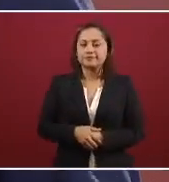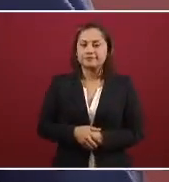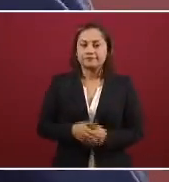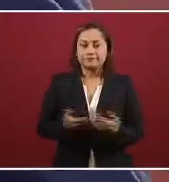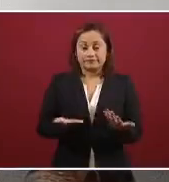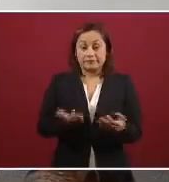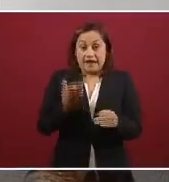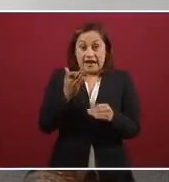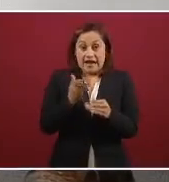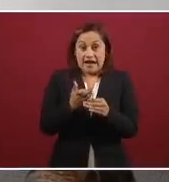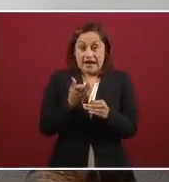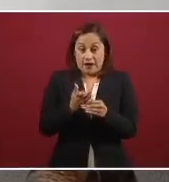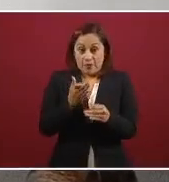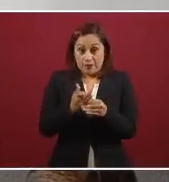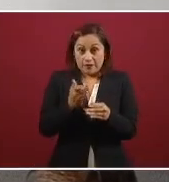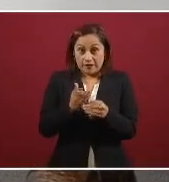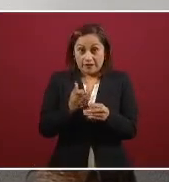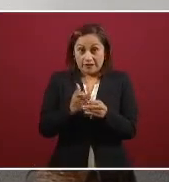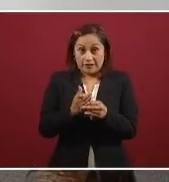Entonces son los que están